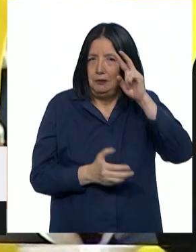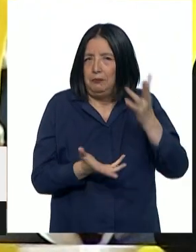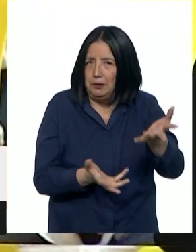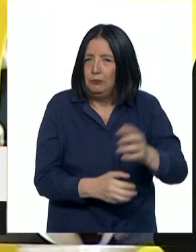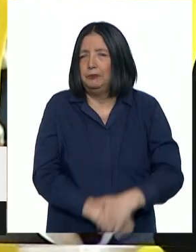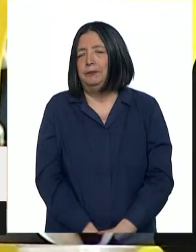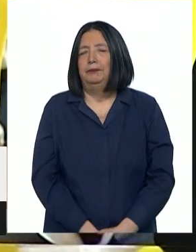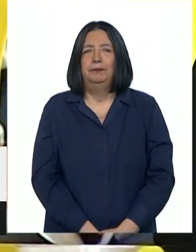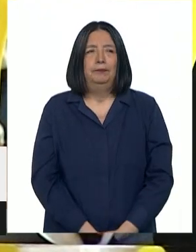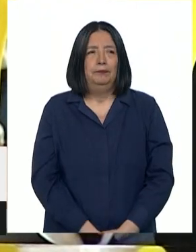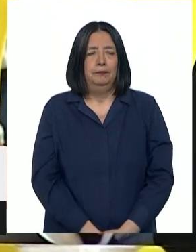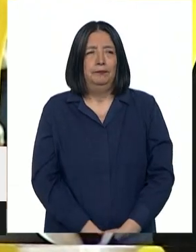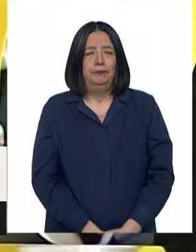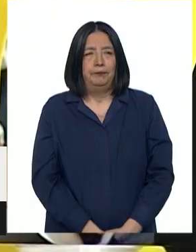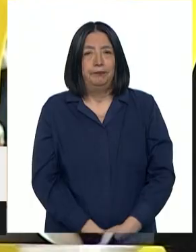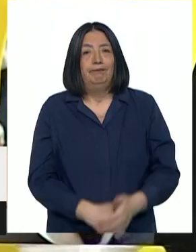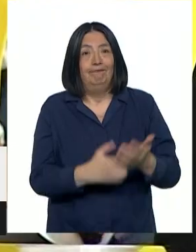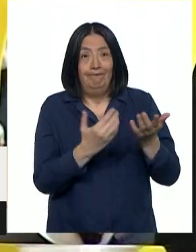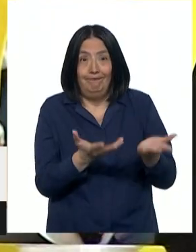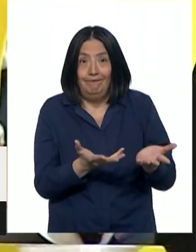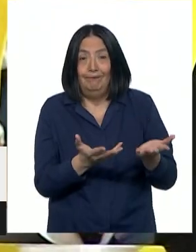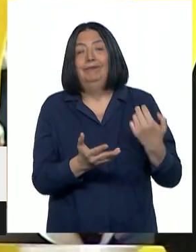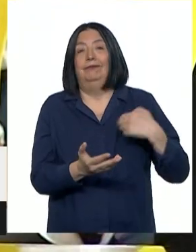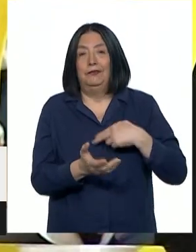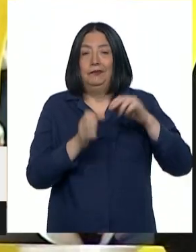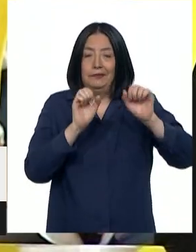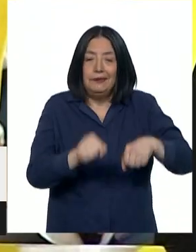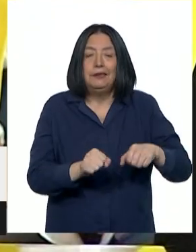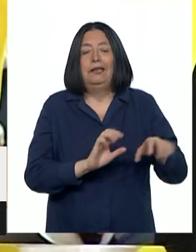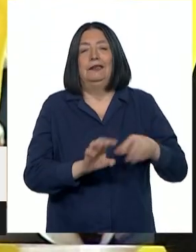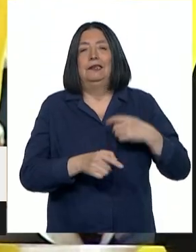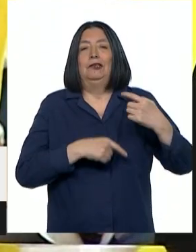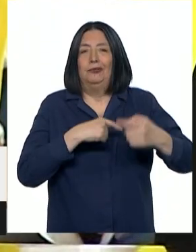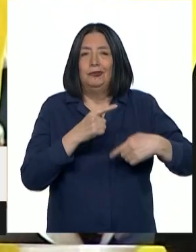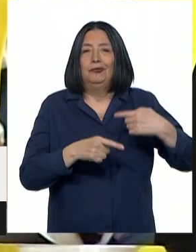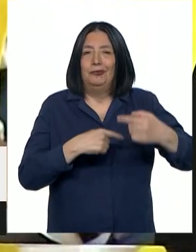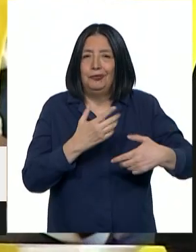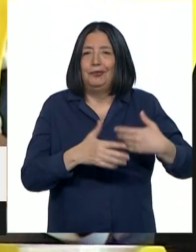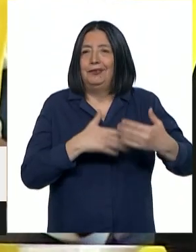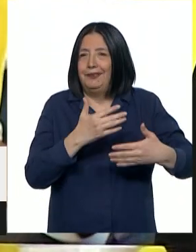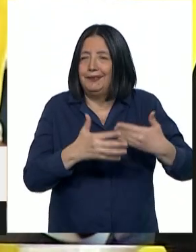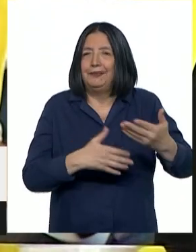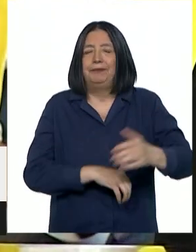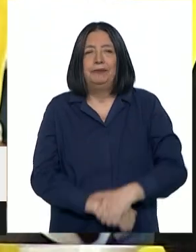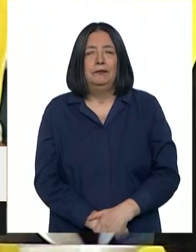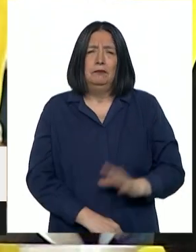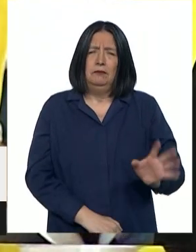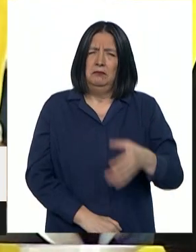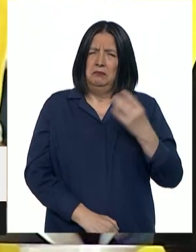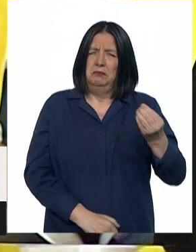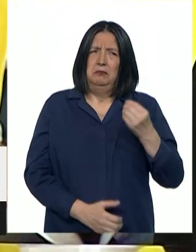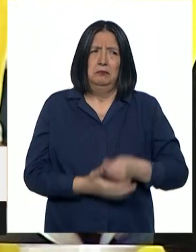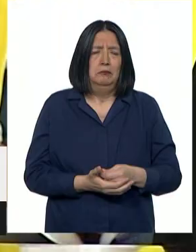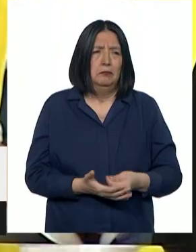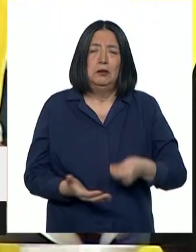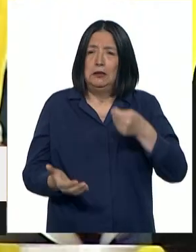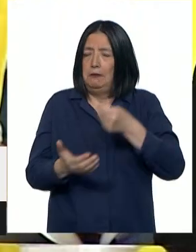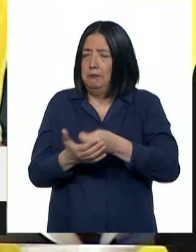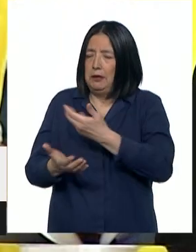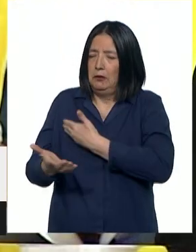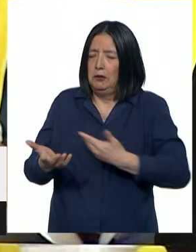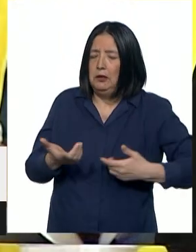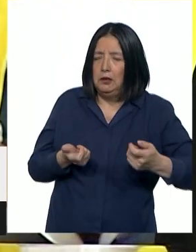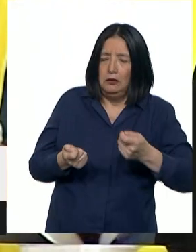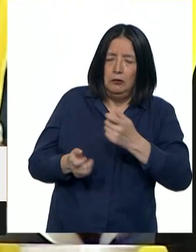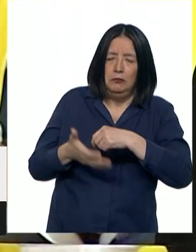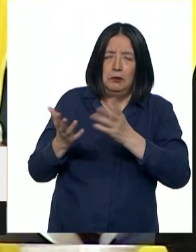peruana. Eso es lo que tenemos que hacer día a día, porque el impuesto de todos los